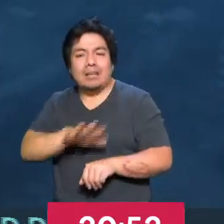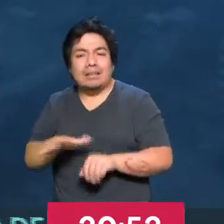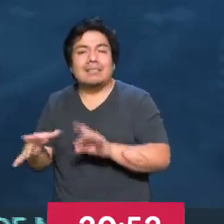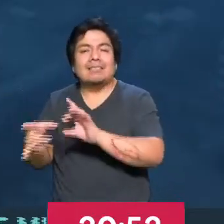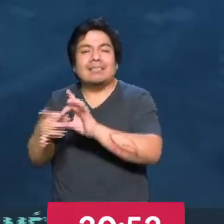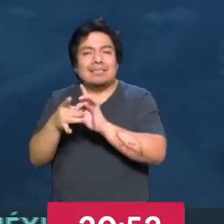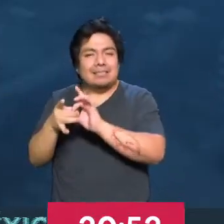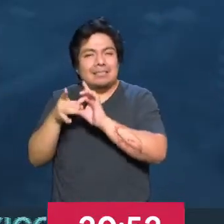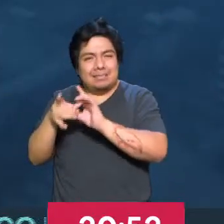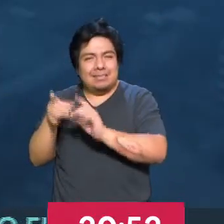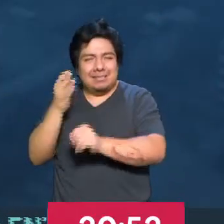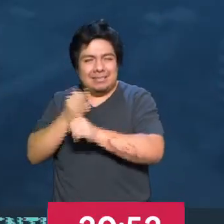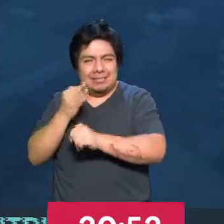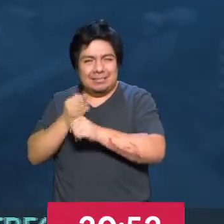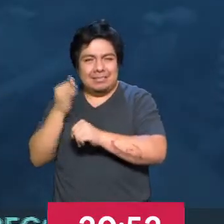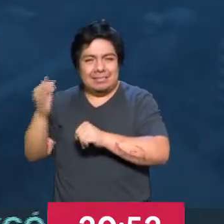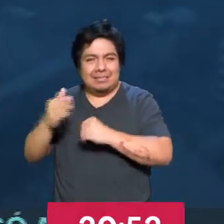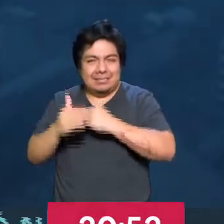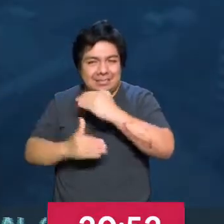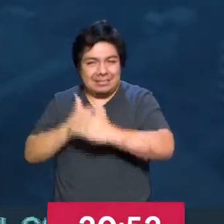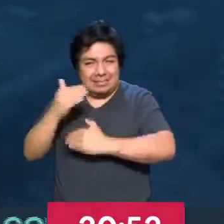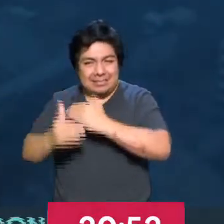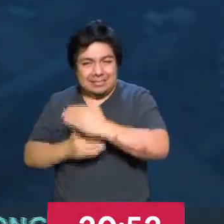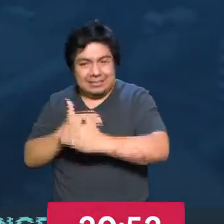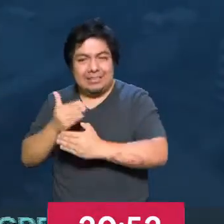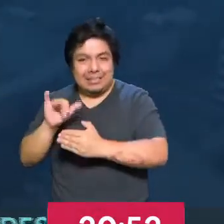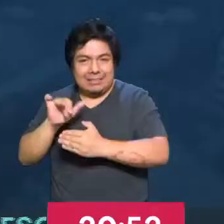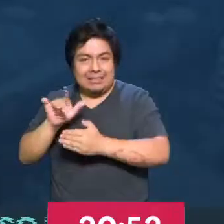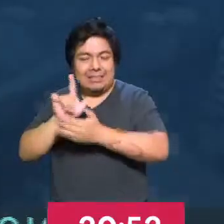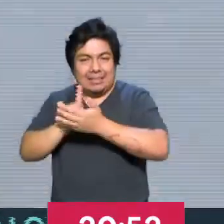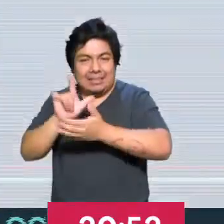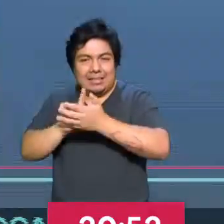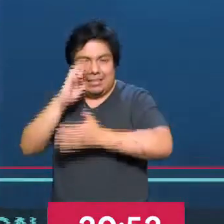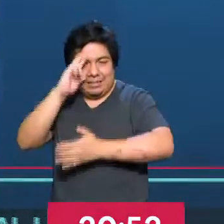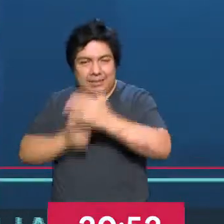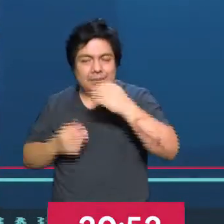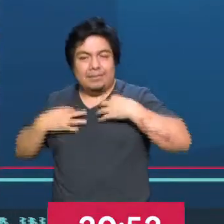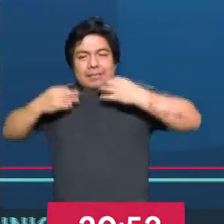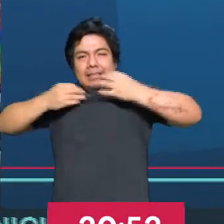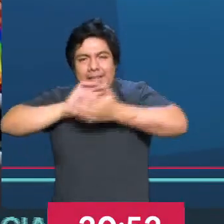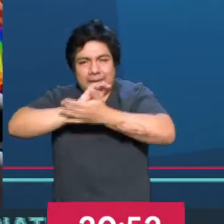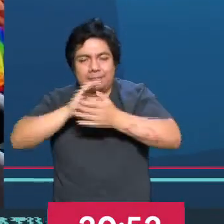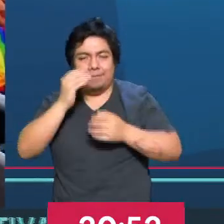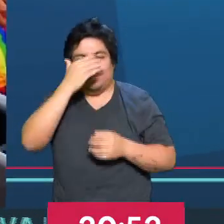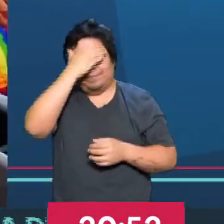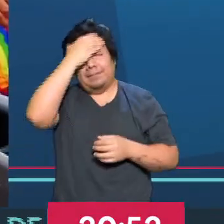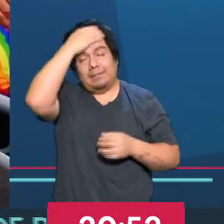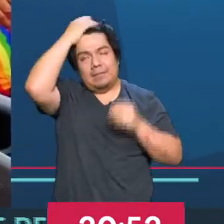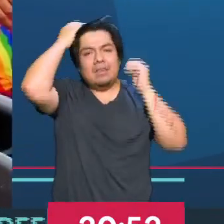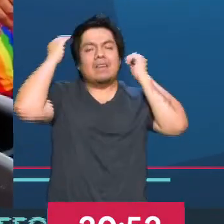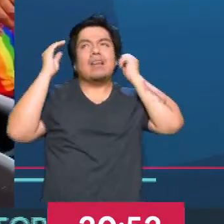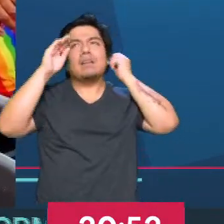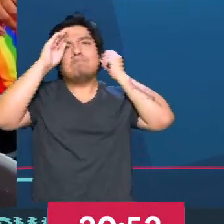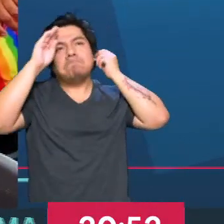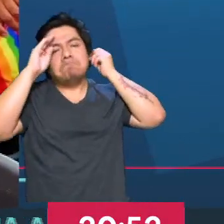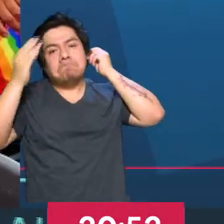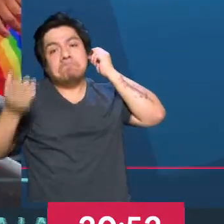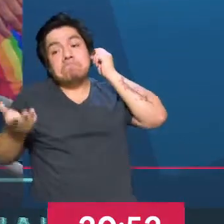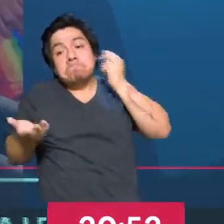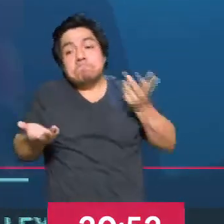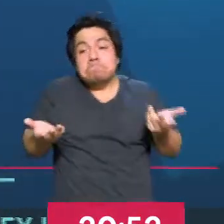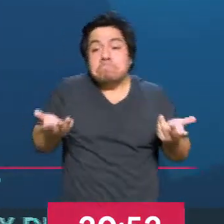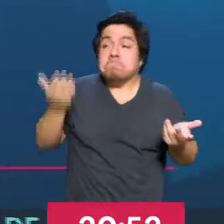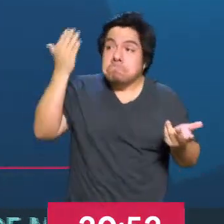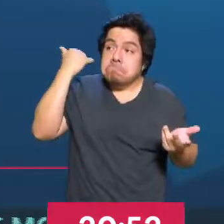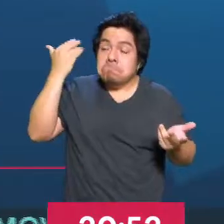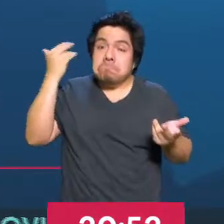vinculado en este momento a proceso por el delito de discriminación, que pensé en su momento que eran